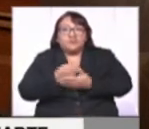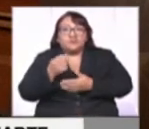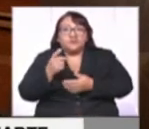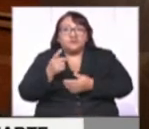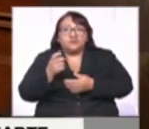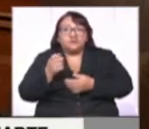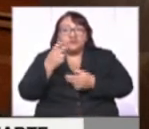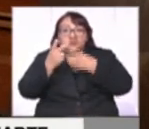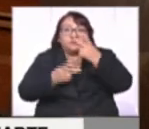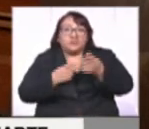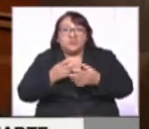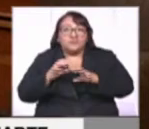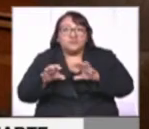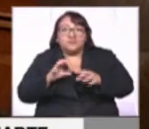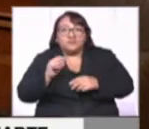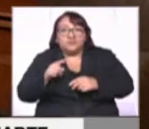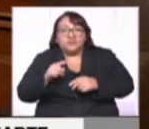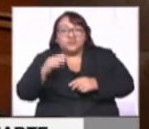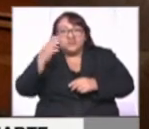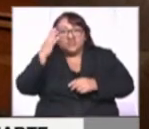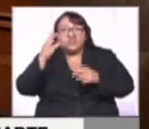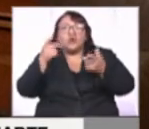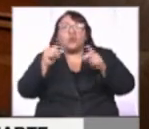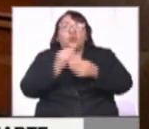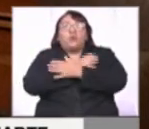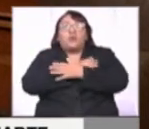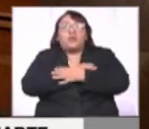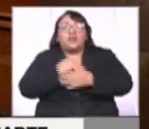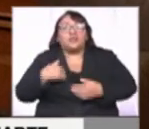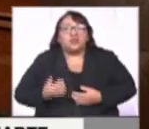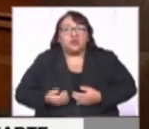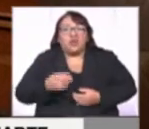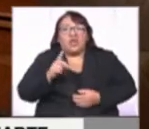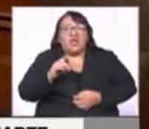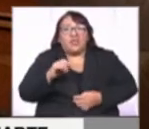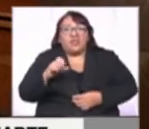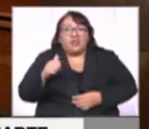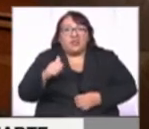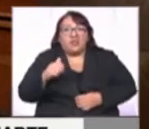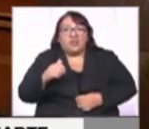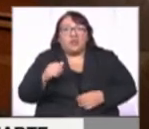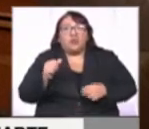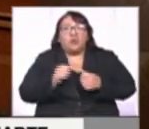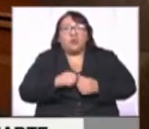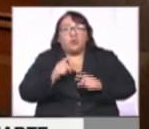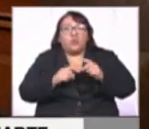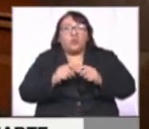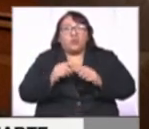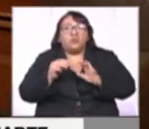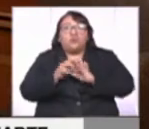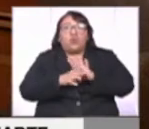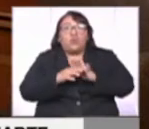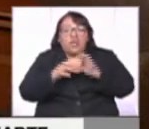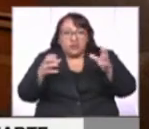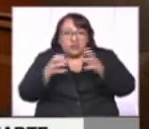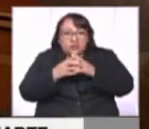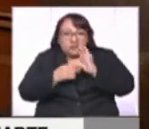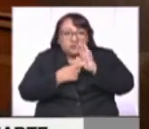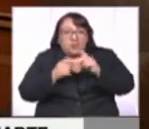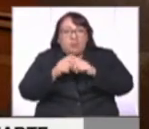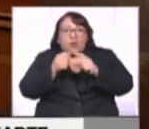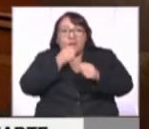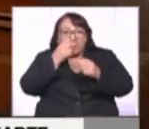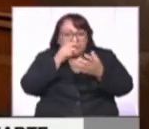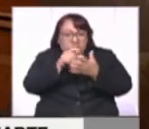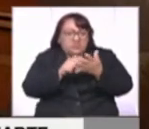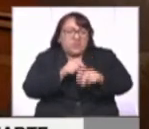y de la visita que se hacen el día del cumpleaños de la señora Boluarte y con uno de los modelos identificados por la prensa.